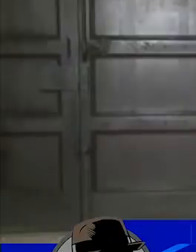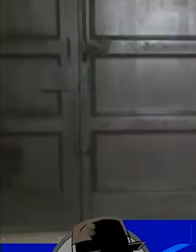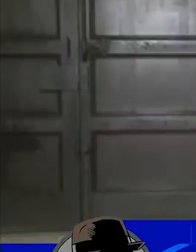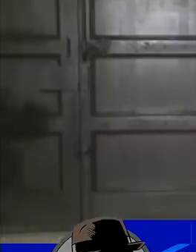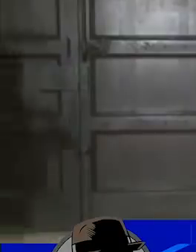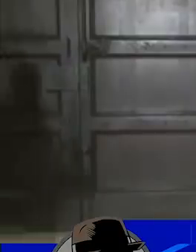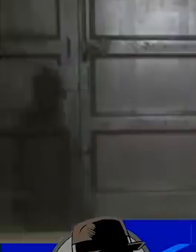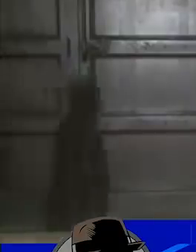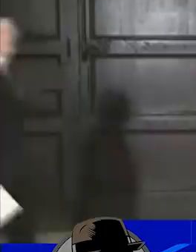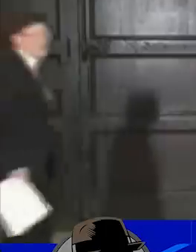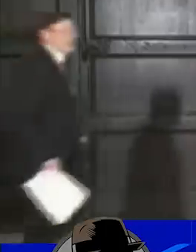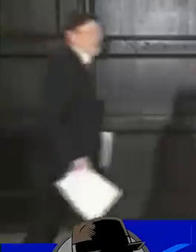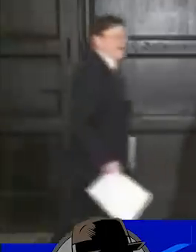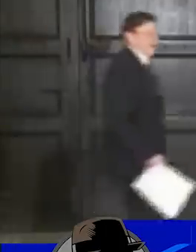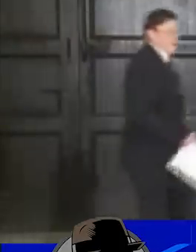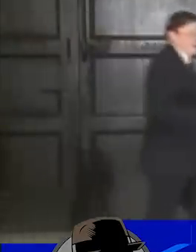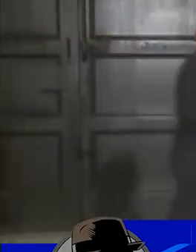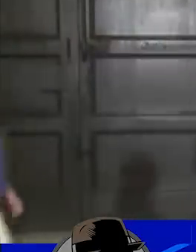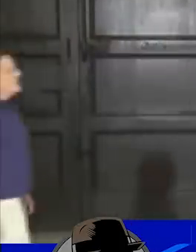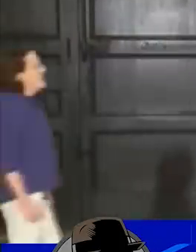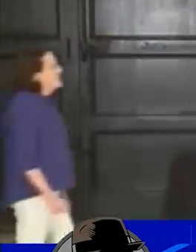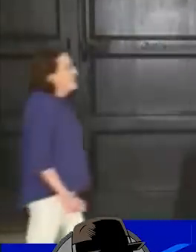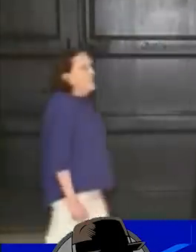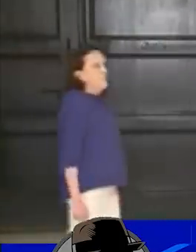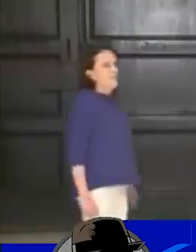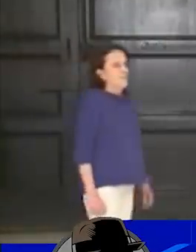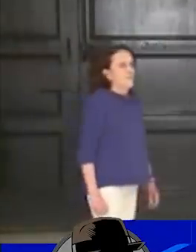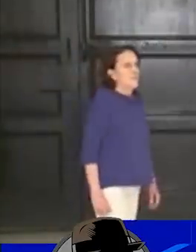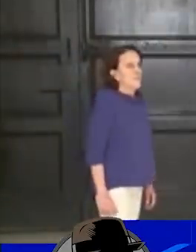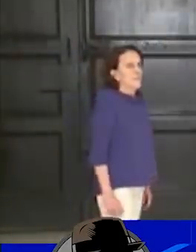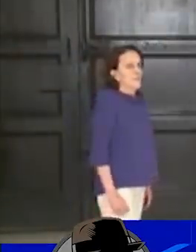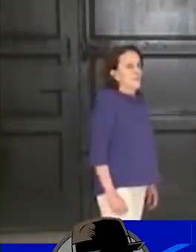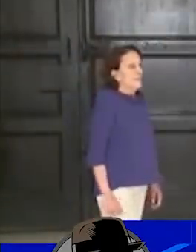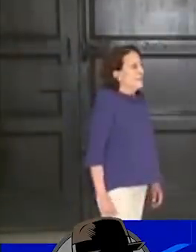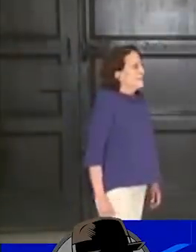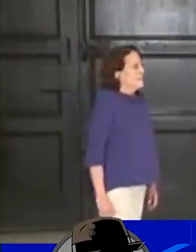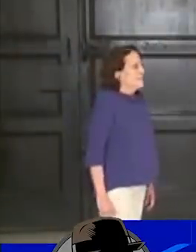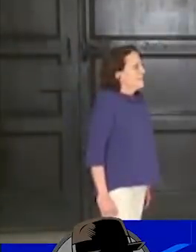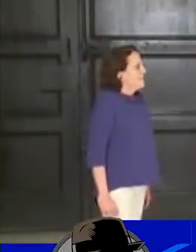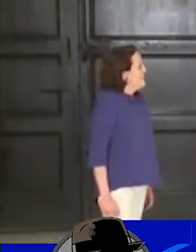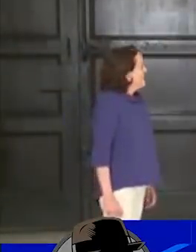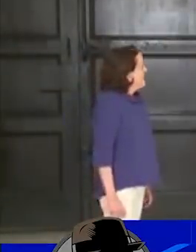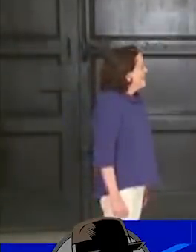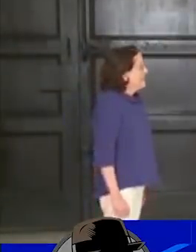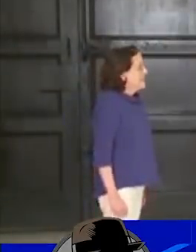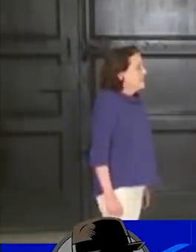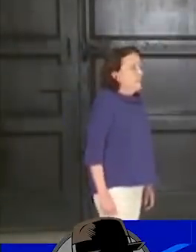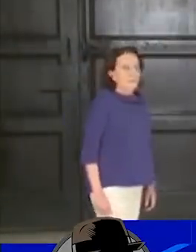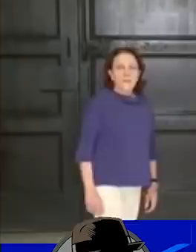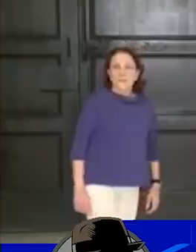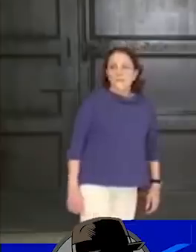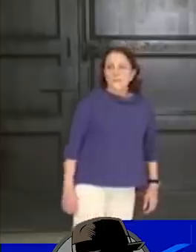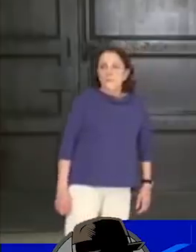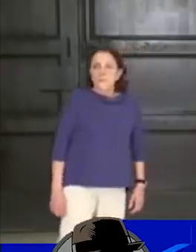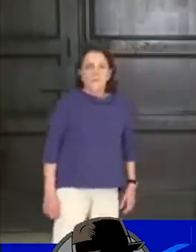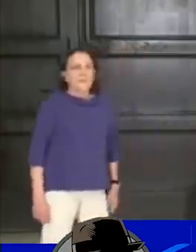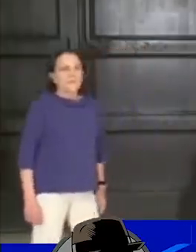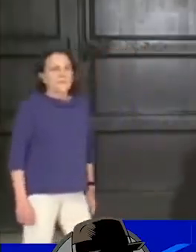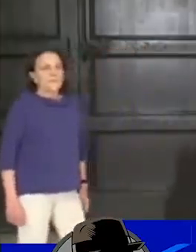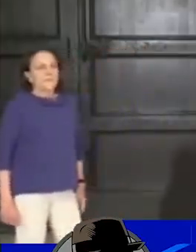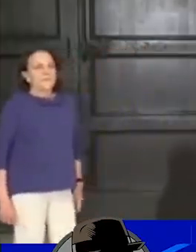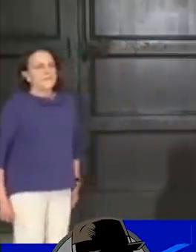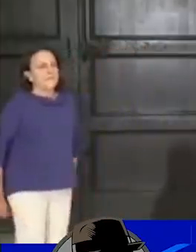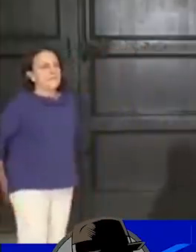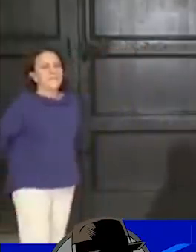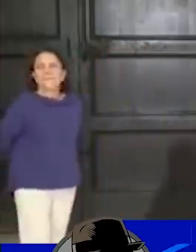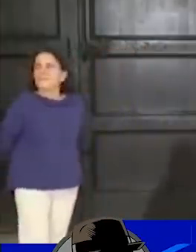la propia Generalitat Valenciana son buenos, y que nadie entiende cómo es posible que no se vaya con todas las medidas sanitarias,